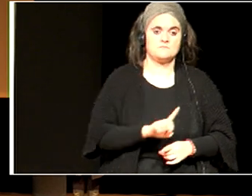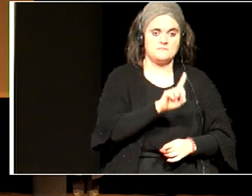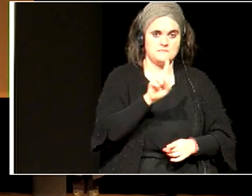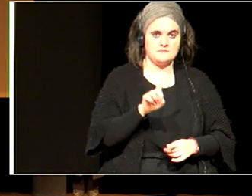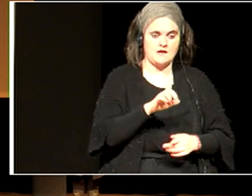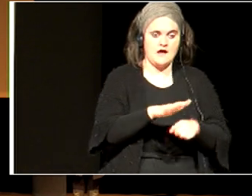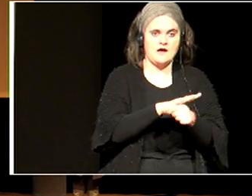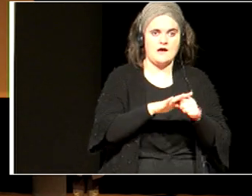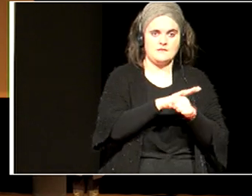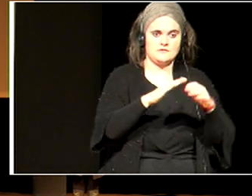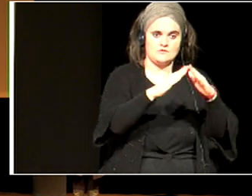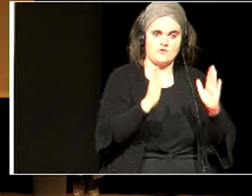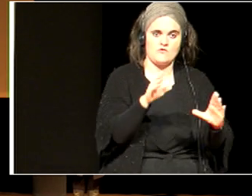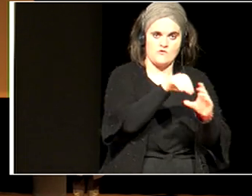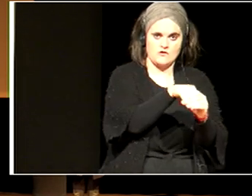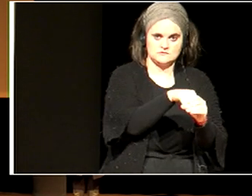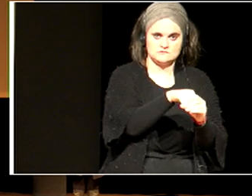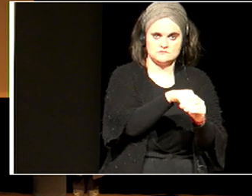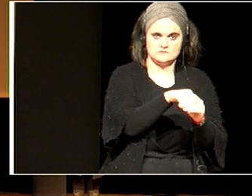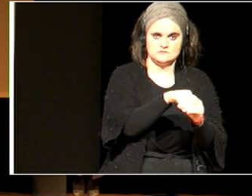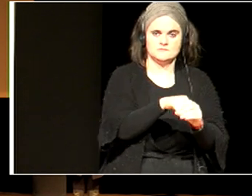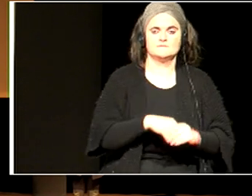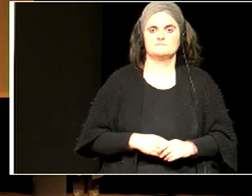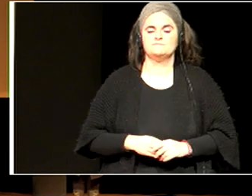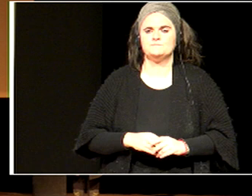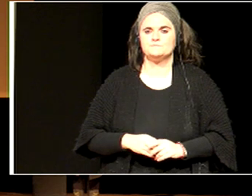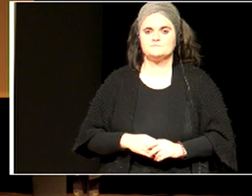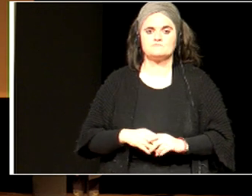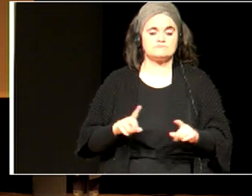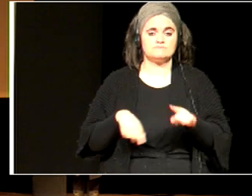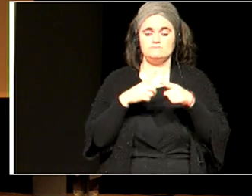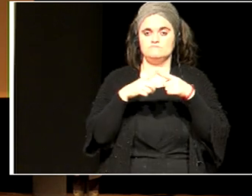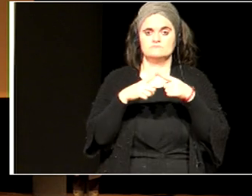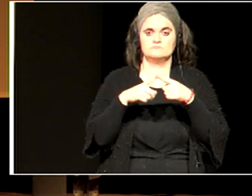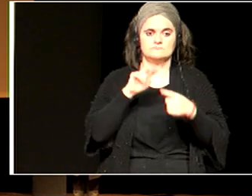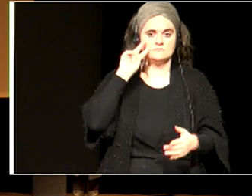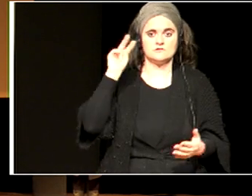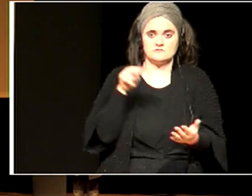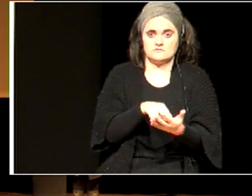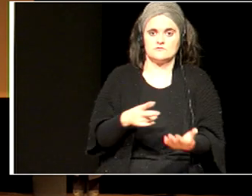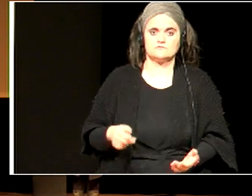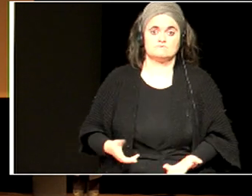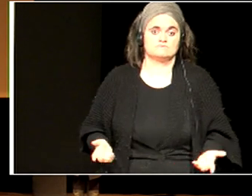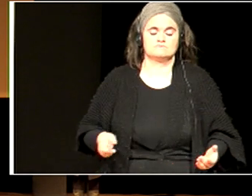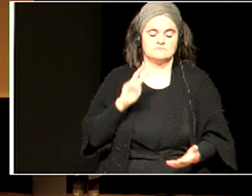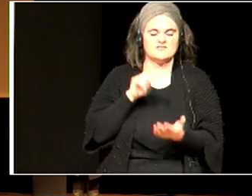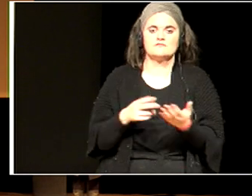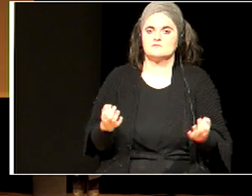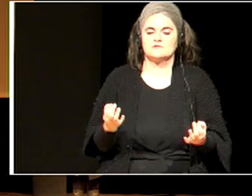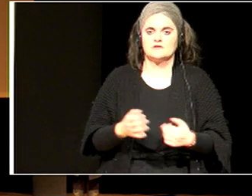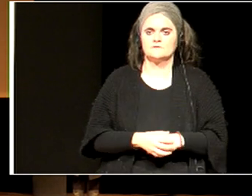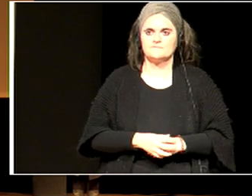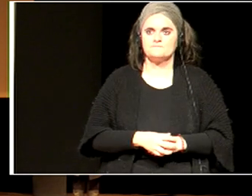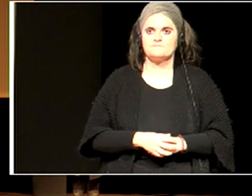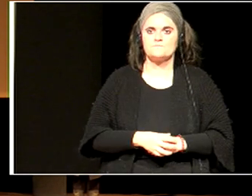vale en uno de los sub apartados lo primero reconocer reconocer que reconocer qué tipo